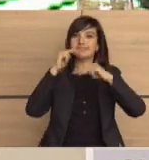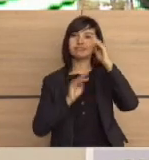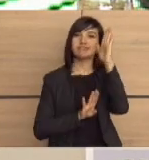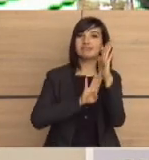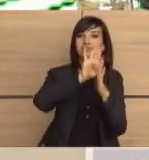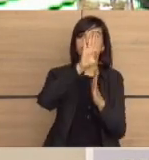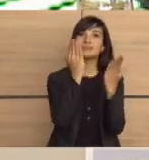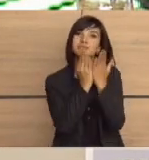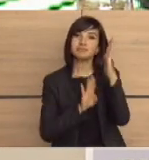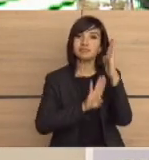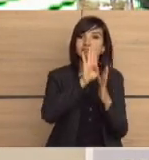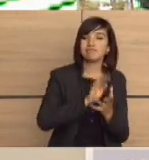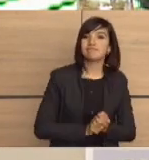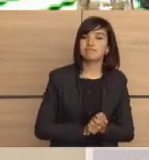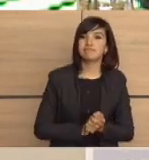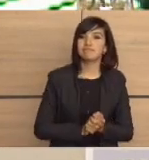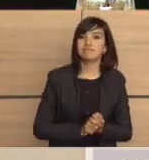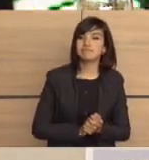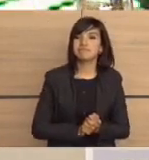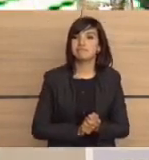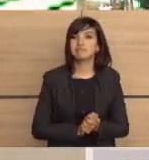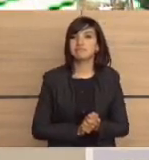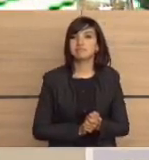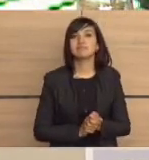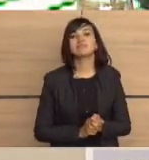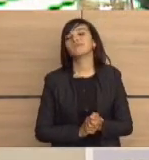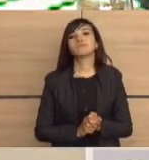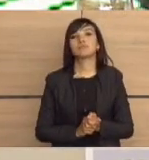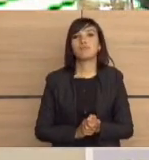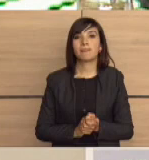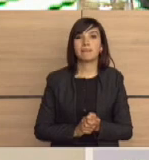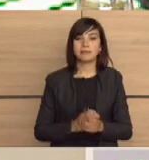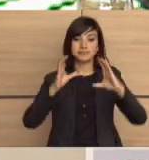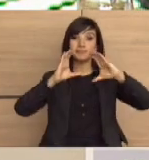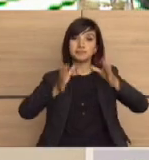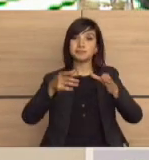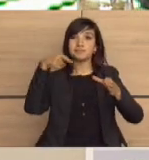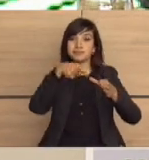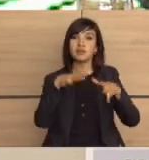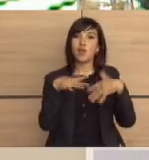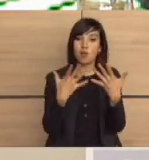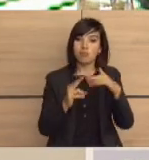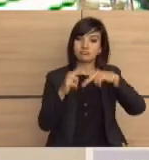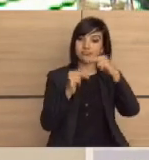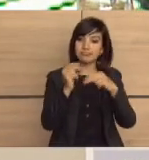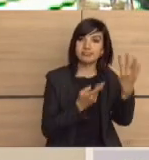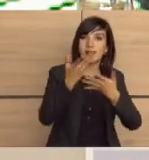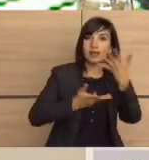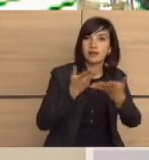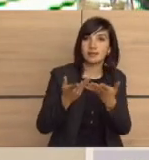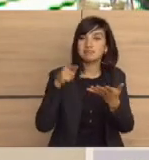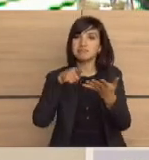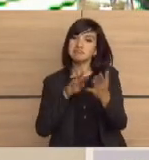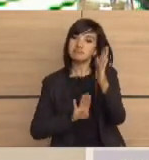si yo creo que puede ser un tema sumamente importante de construir desde el aula, pero también debatirlo desde nuestras experiencias